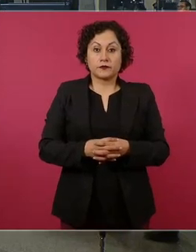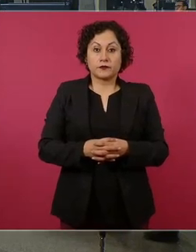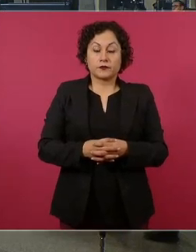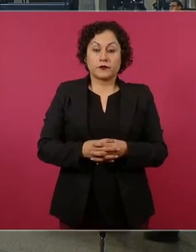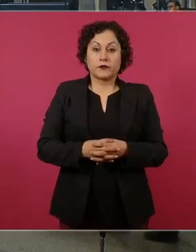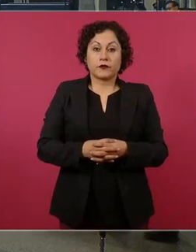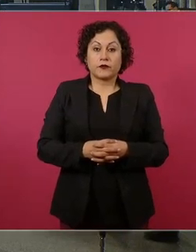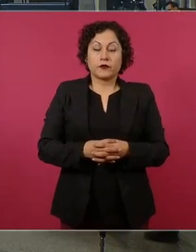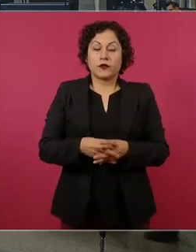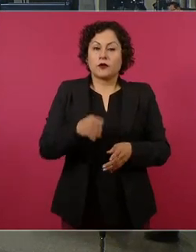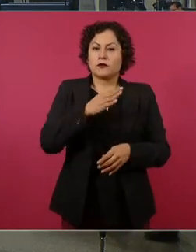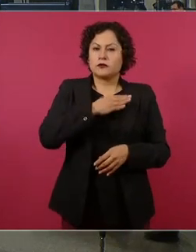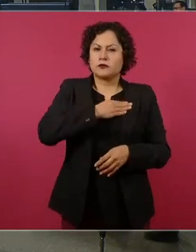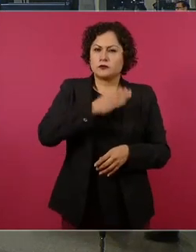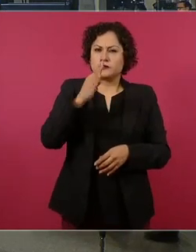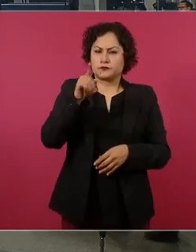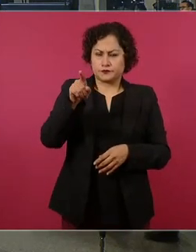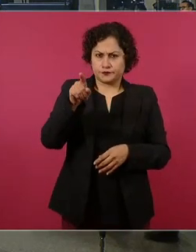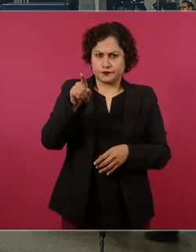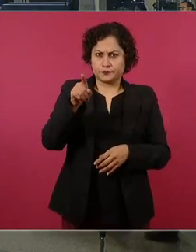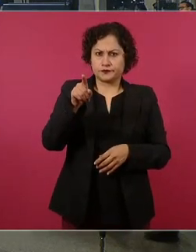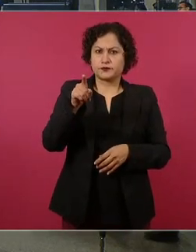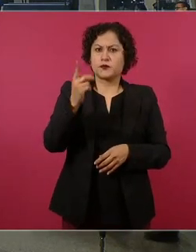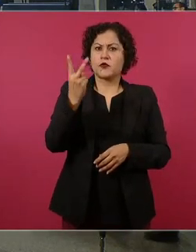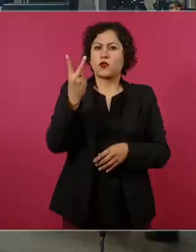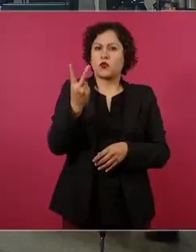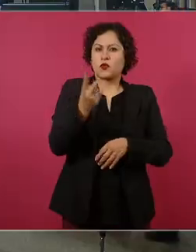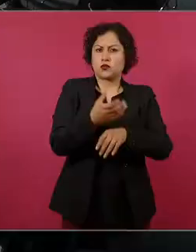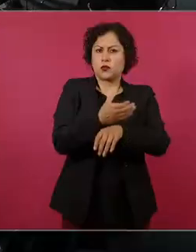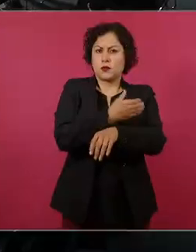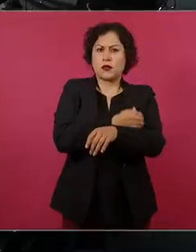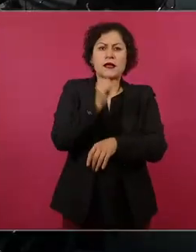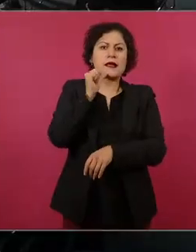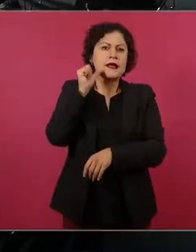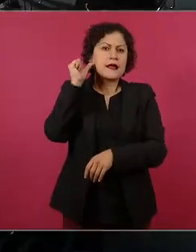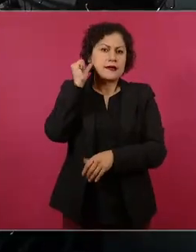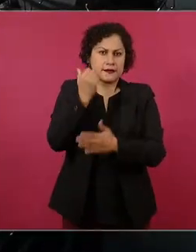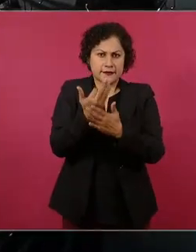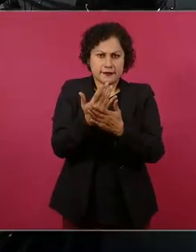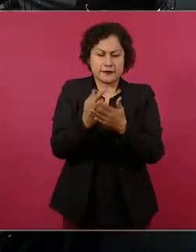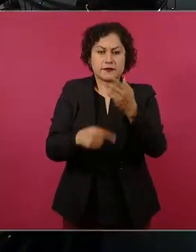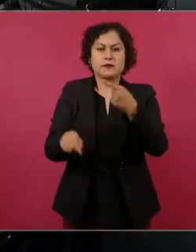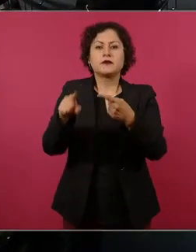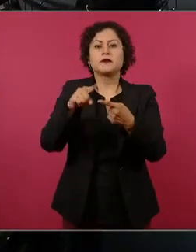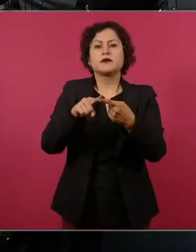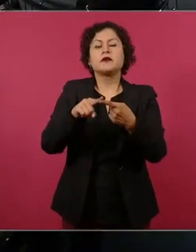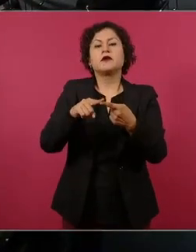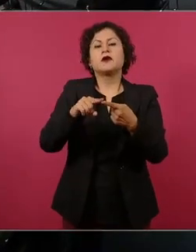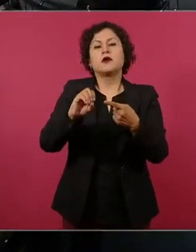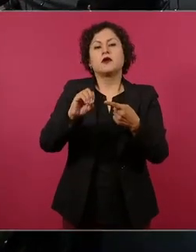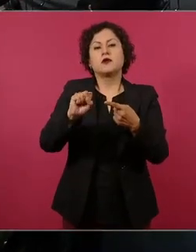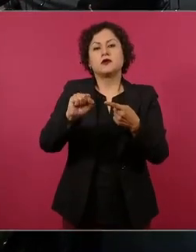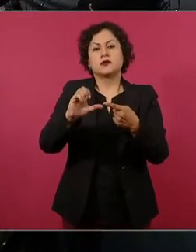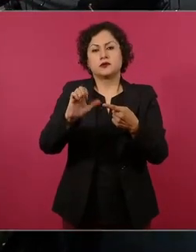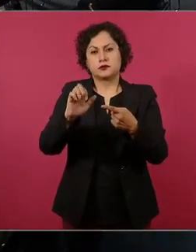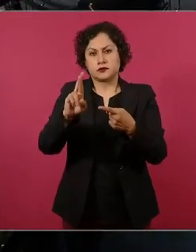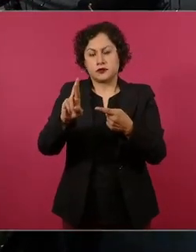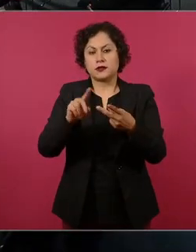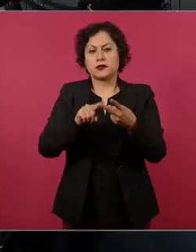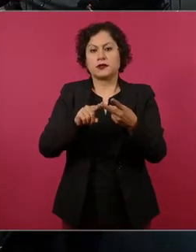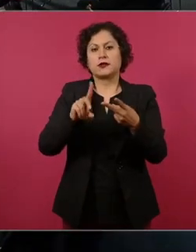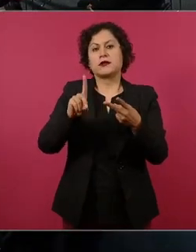Bueno, quedaron dos compañeros pendientes, es Óscar González y Dalila